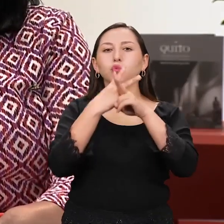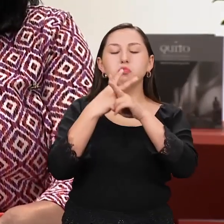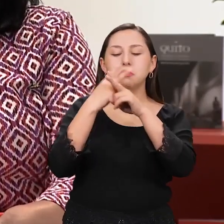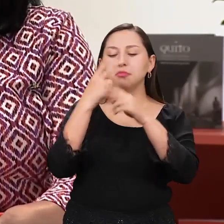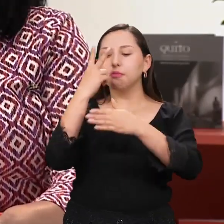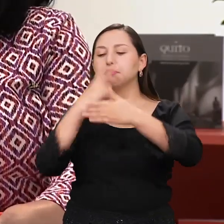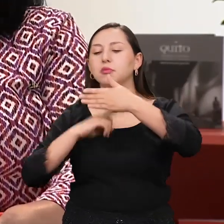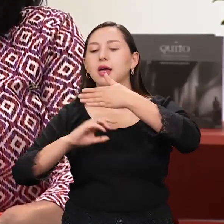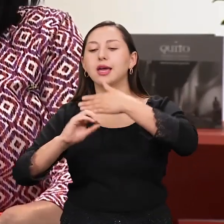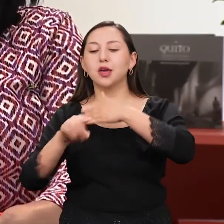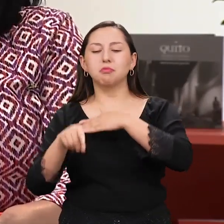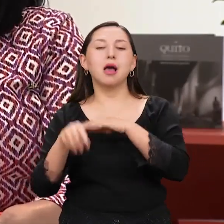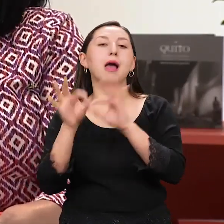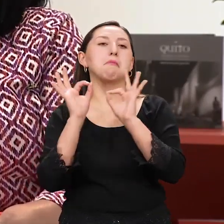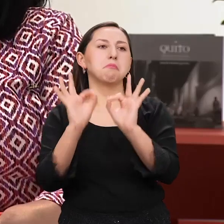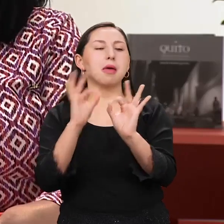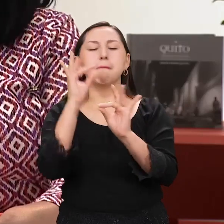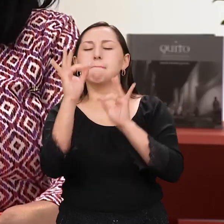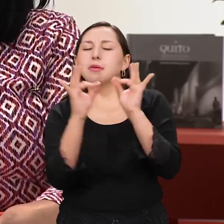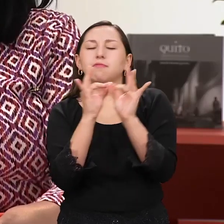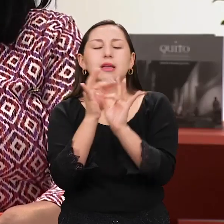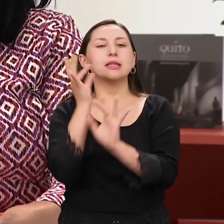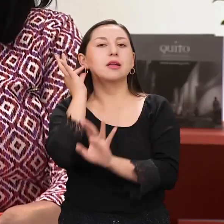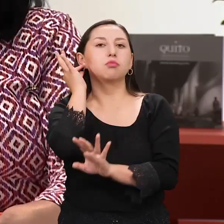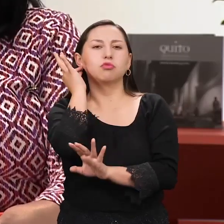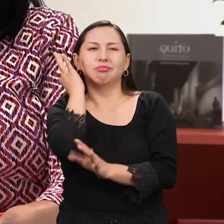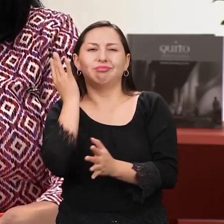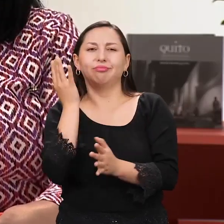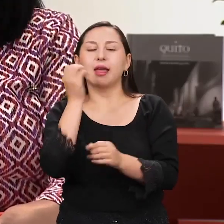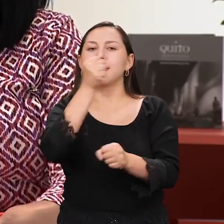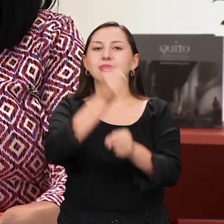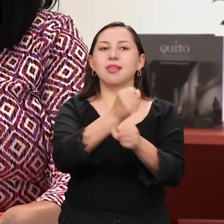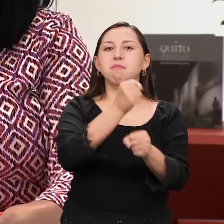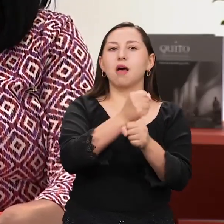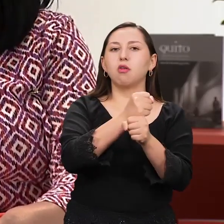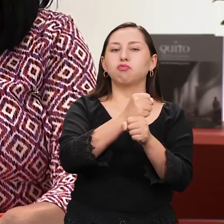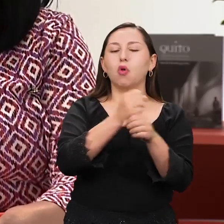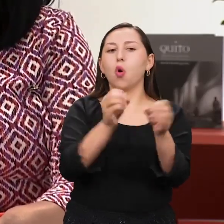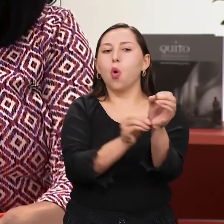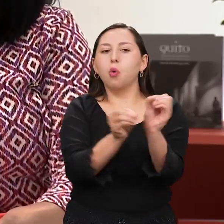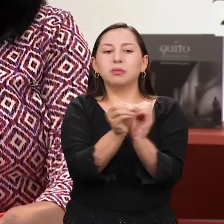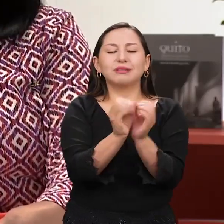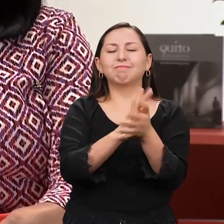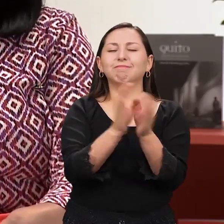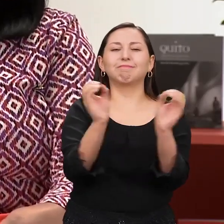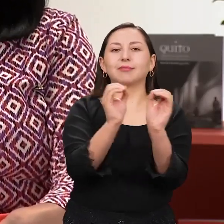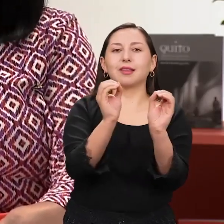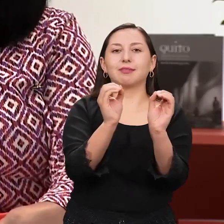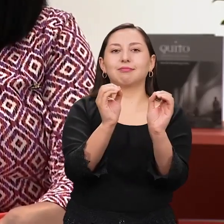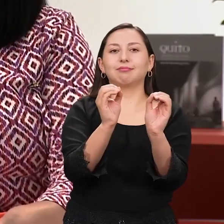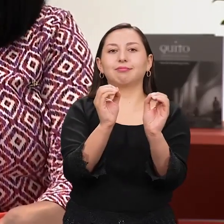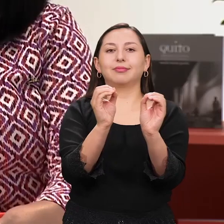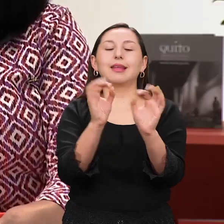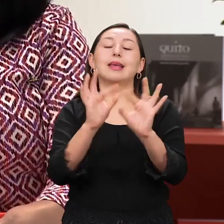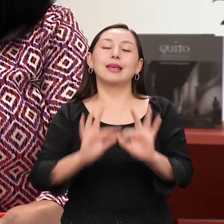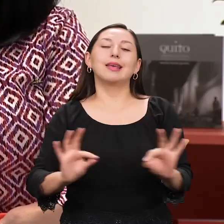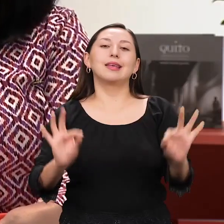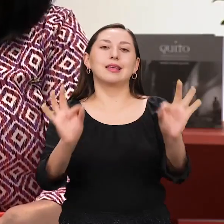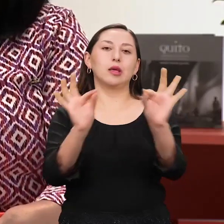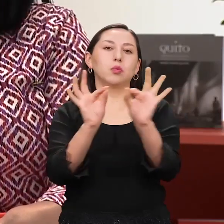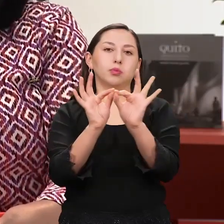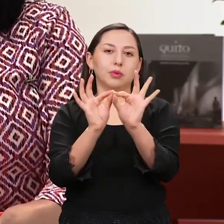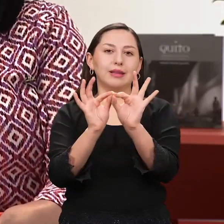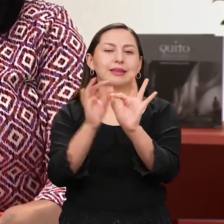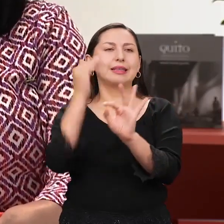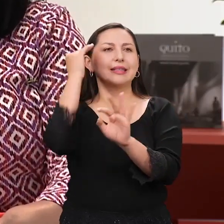una mala víctima aquella mujer que salió, aquella mujer que tenía una vida. Entonces esta suerte de valoraciones morales también nos permitió identificar que hay